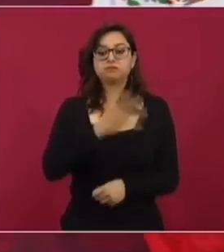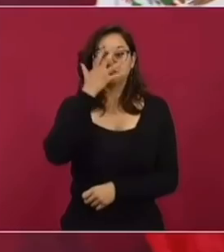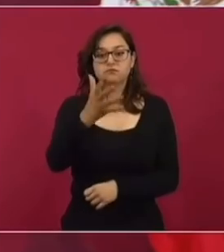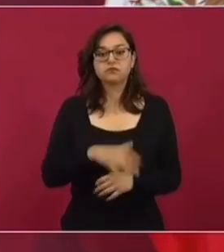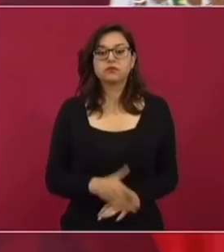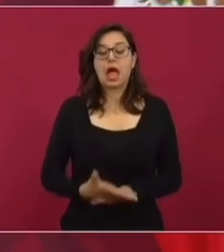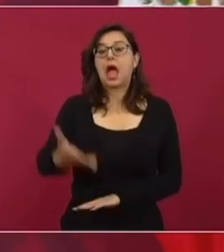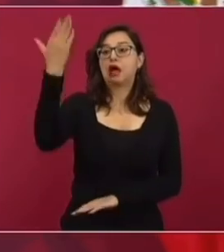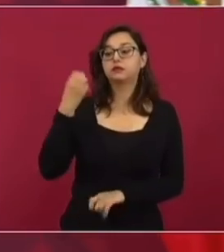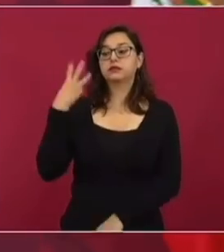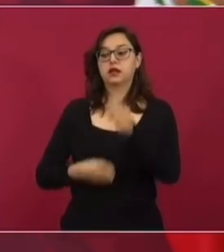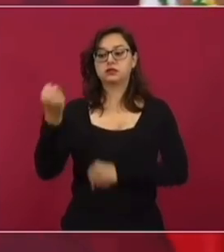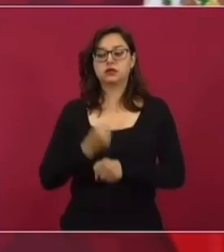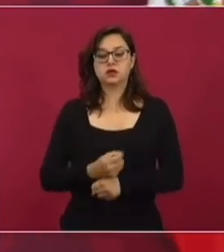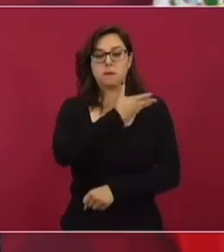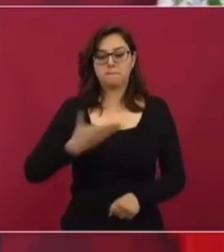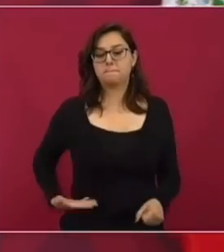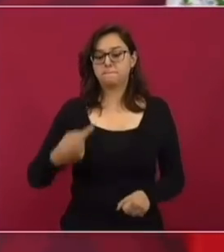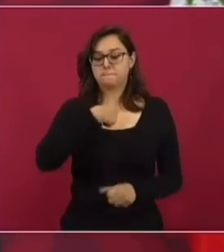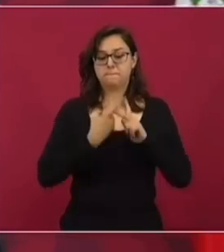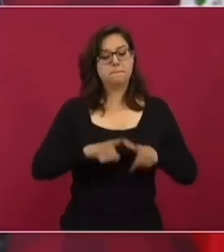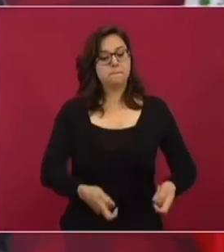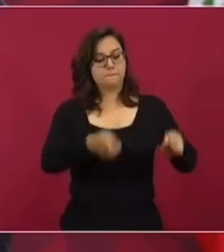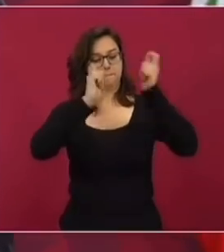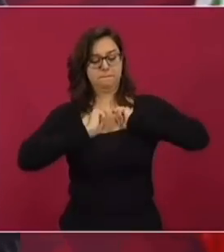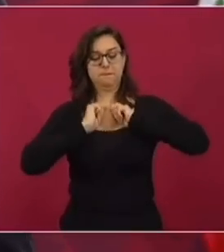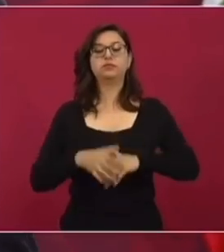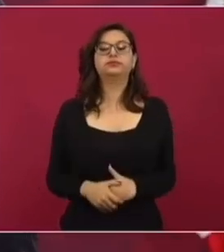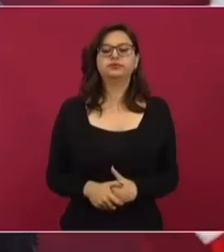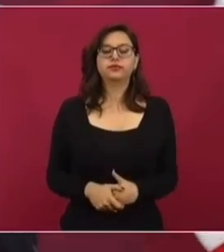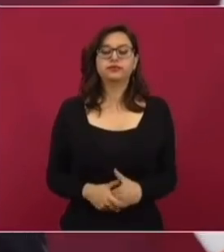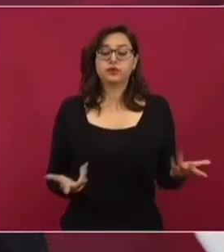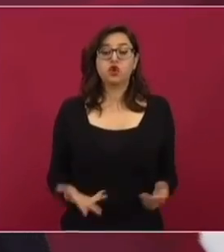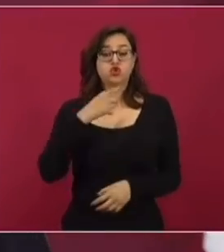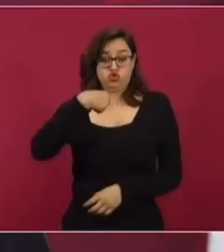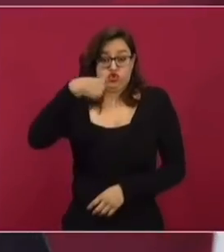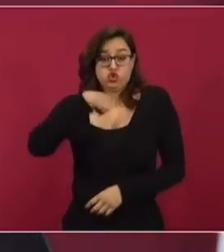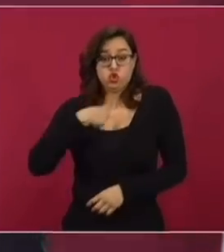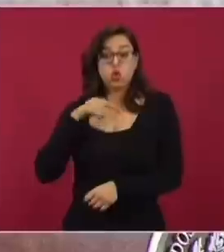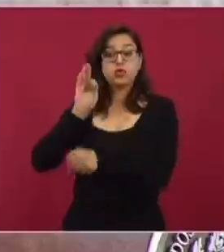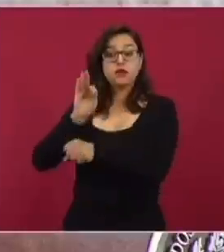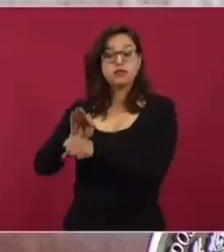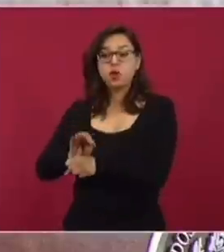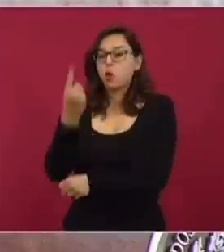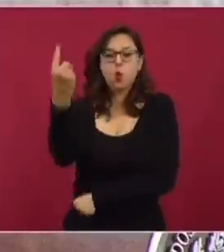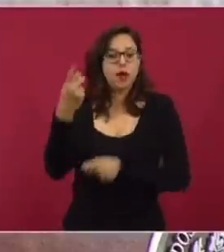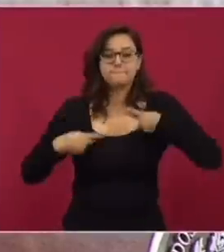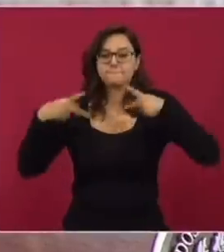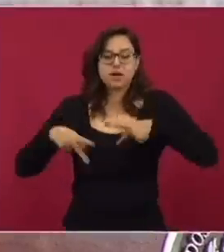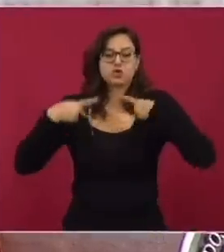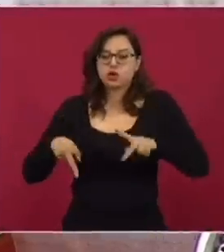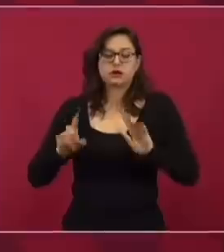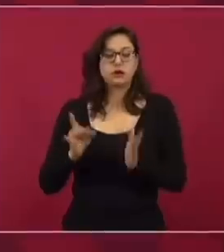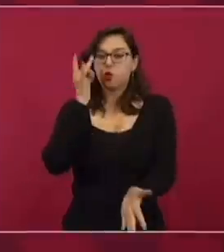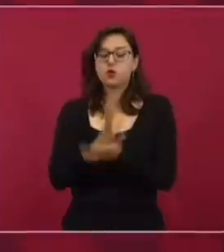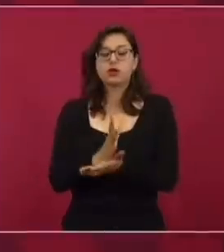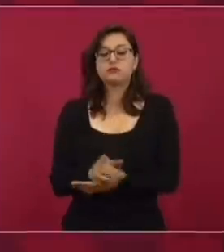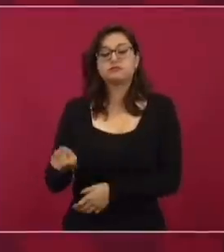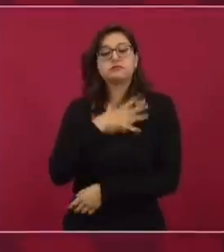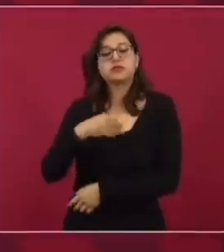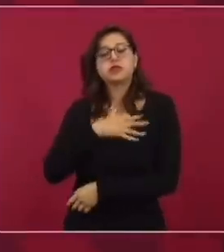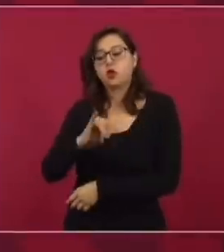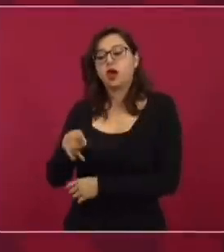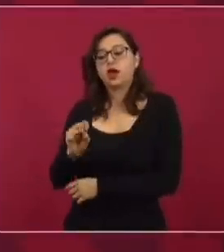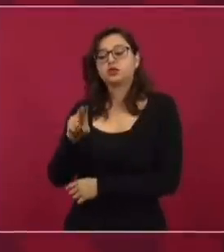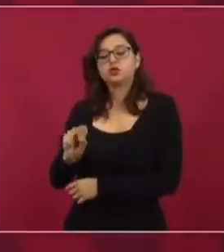tomé posición. Nada más me hago cargo de mi hijo, Jesús Ernesto, porque es menor de